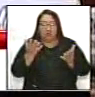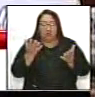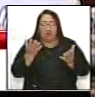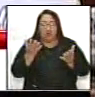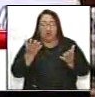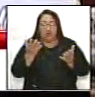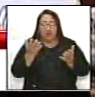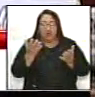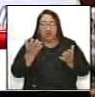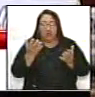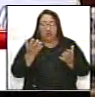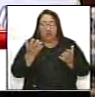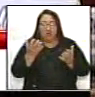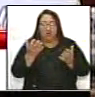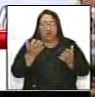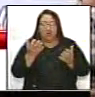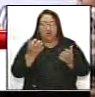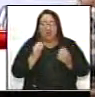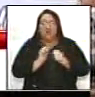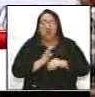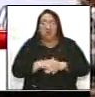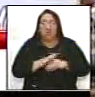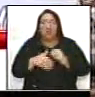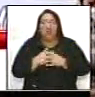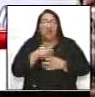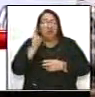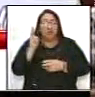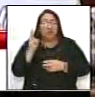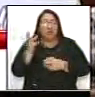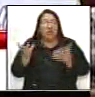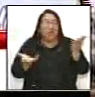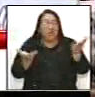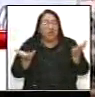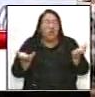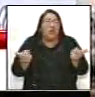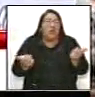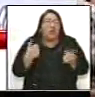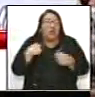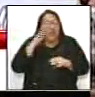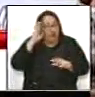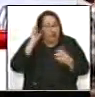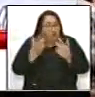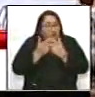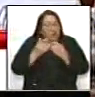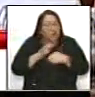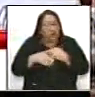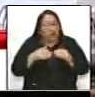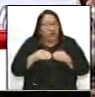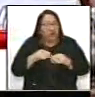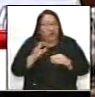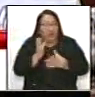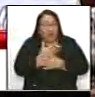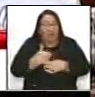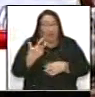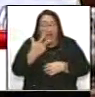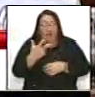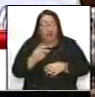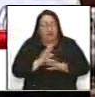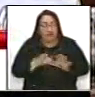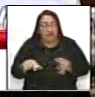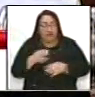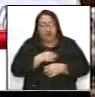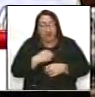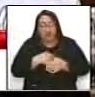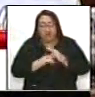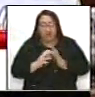sobre los profesores del Ejército Peruano, de la Fuerza Aérea y de la Marina. Solamente entre ellos, sin contar los del Ministerio